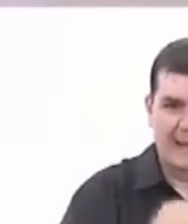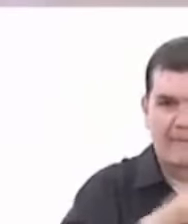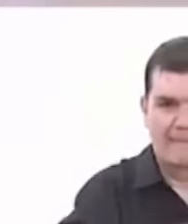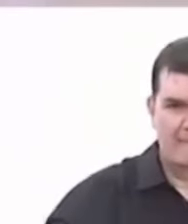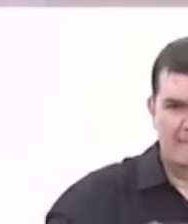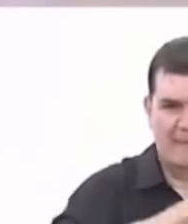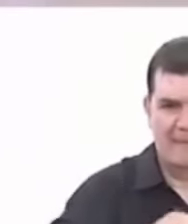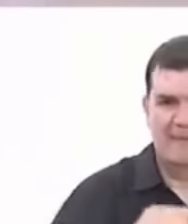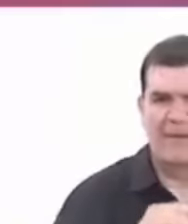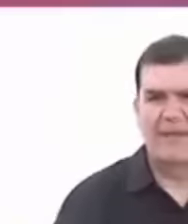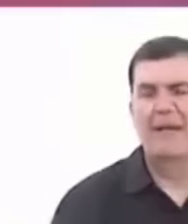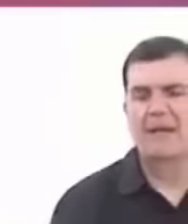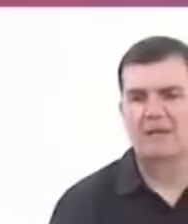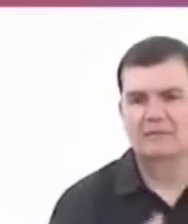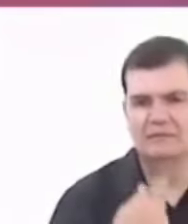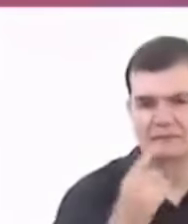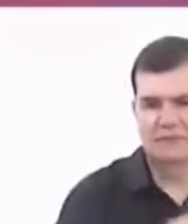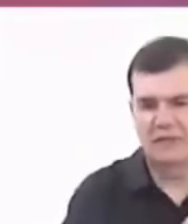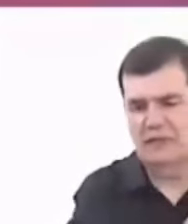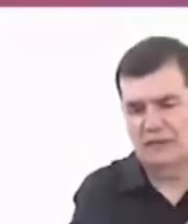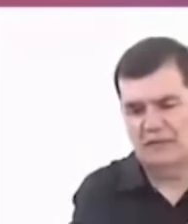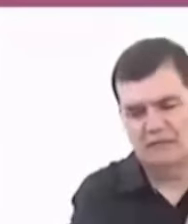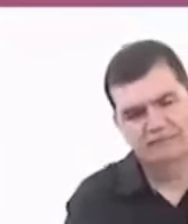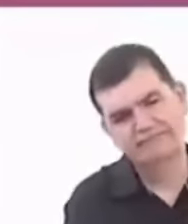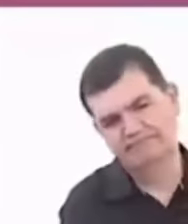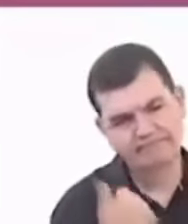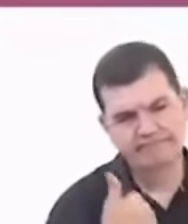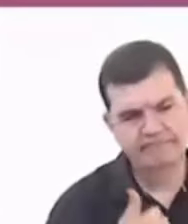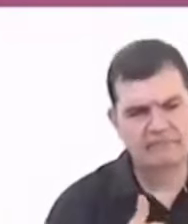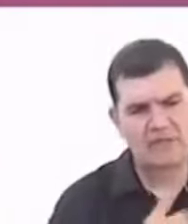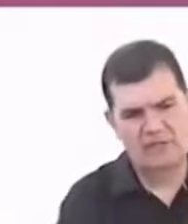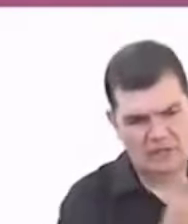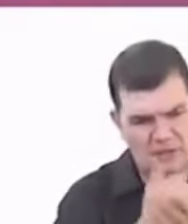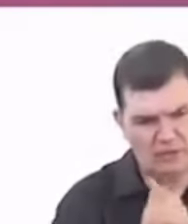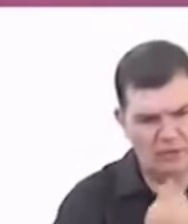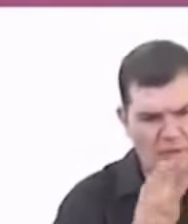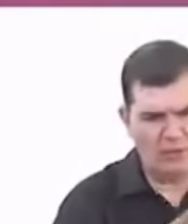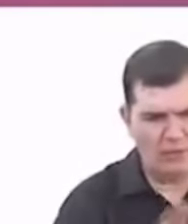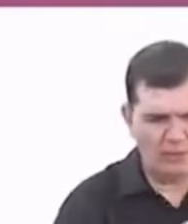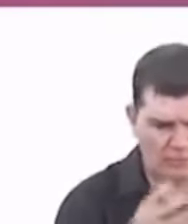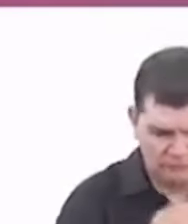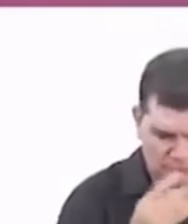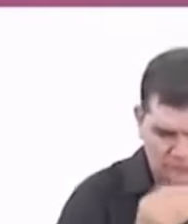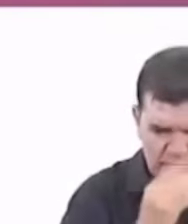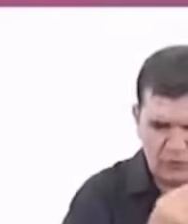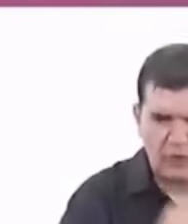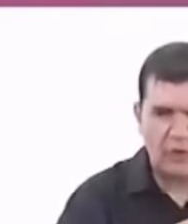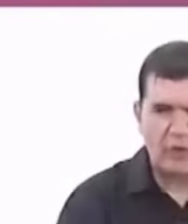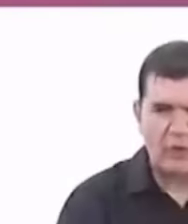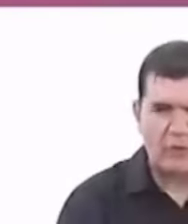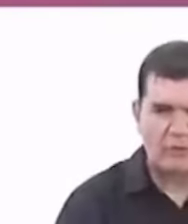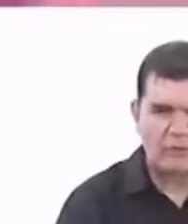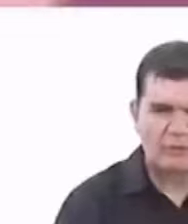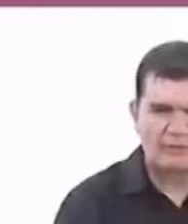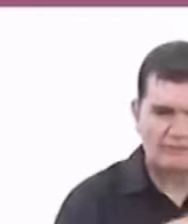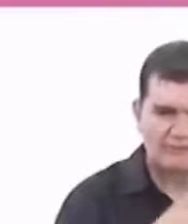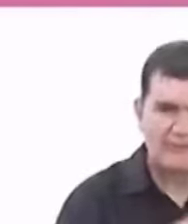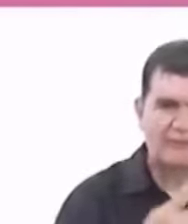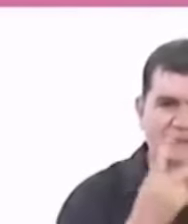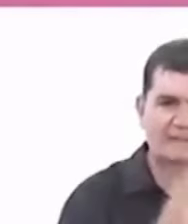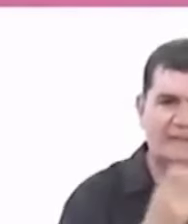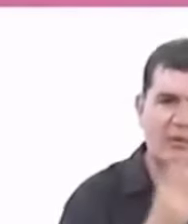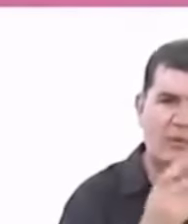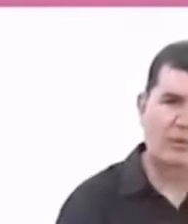Ambiente, que me llamó un día y me dijo, ayúdame a construir, a coordinar la construcción del